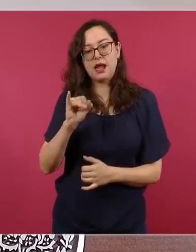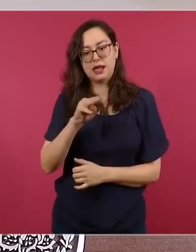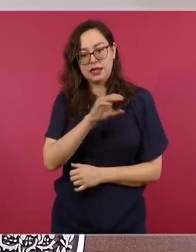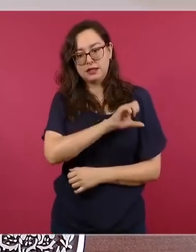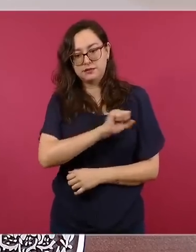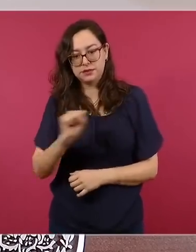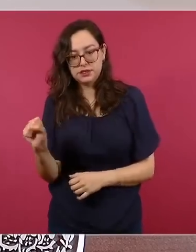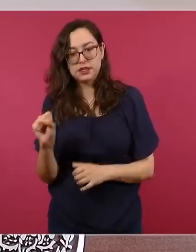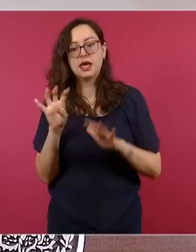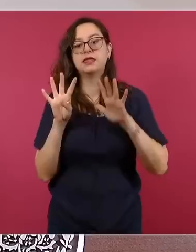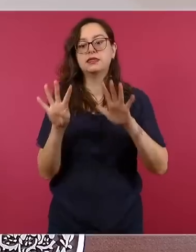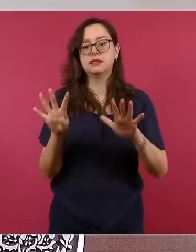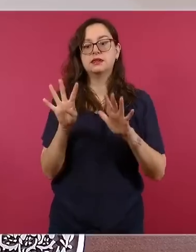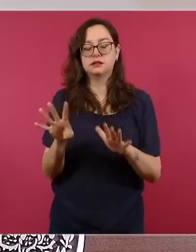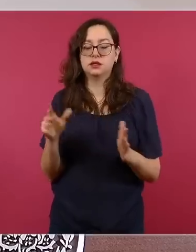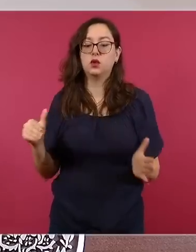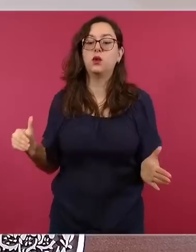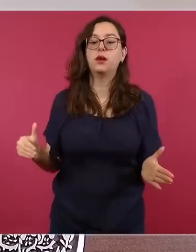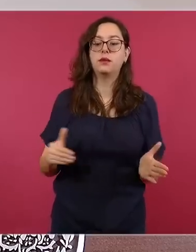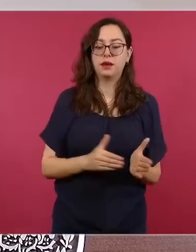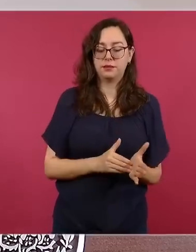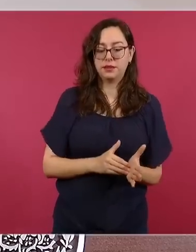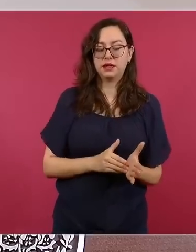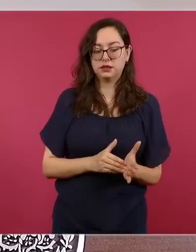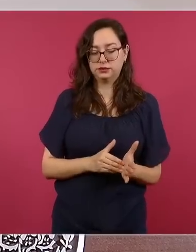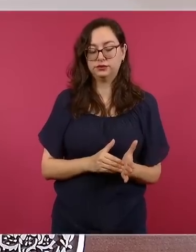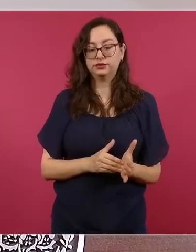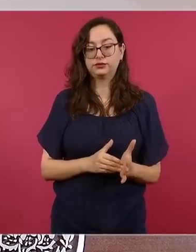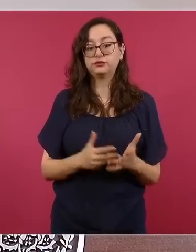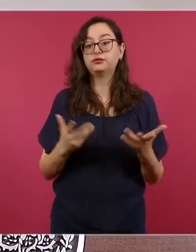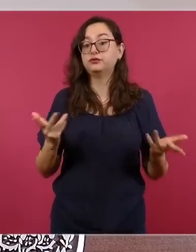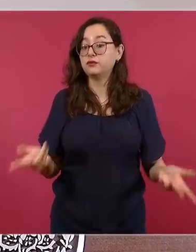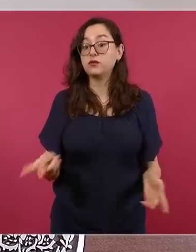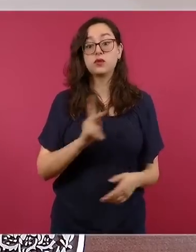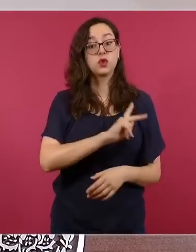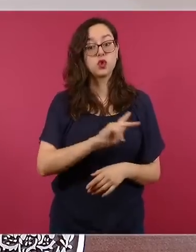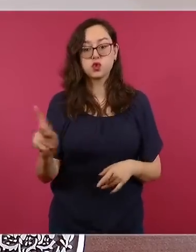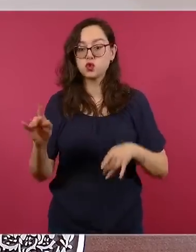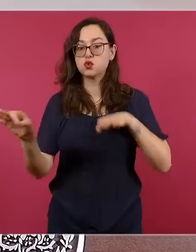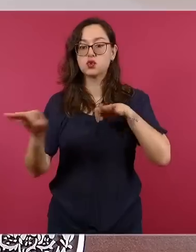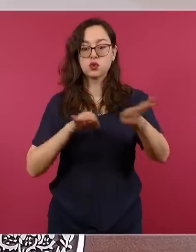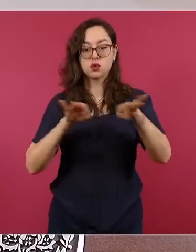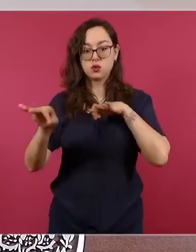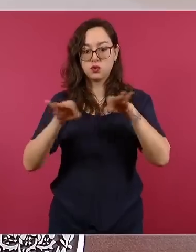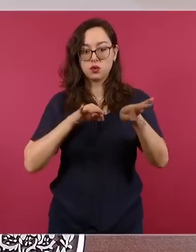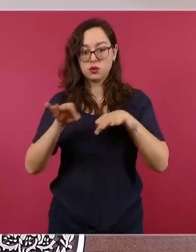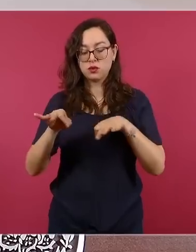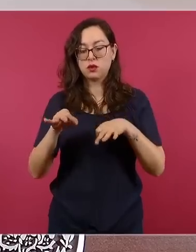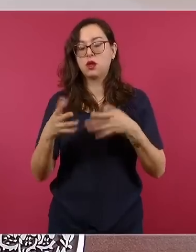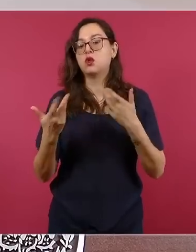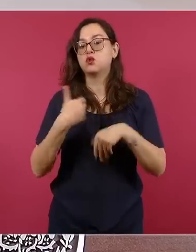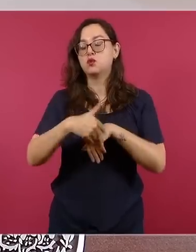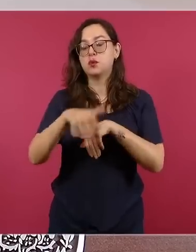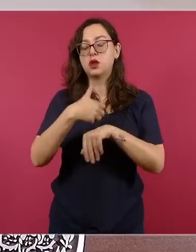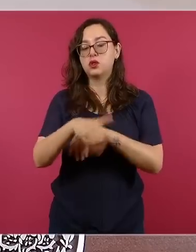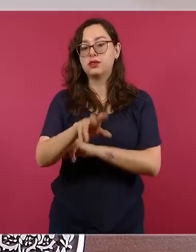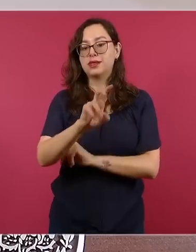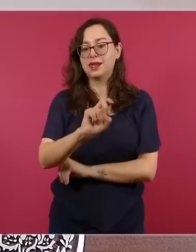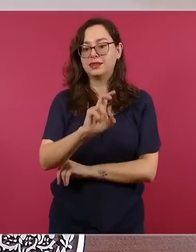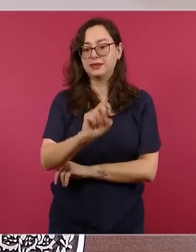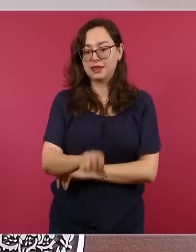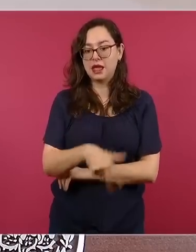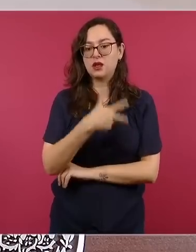el IMSS, con un salario base de cotización de 974 pesos. Todos los trabajadores están asociados a la modalidad 38, es decir, tienen